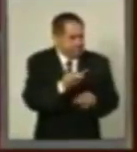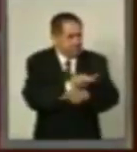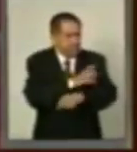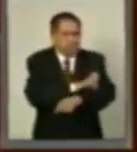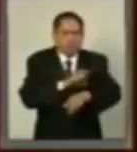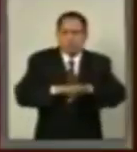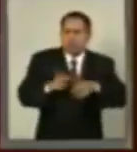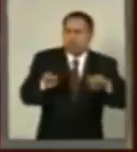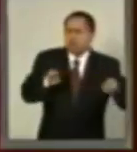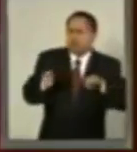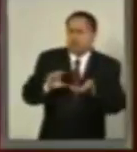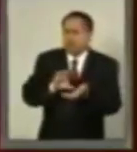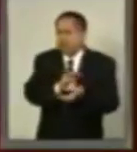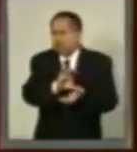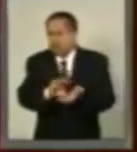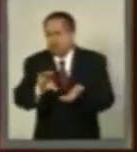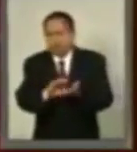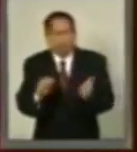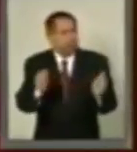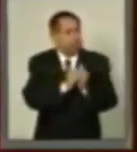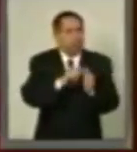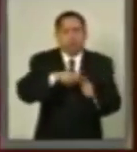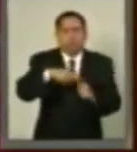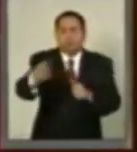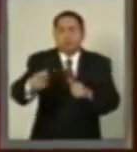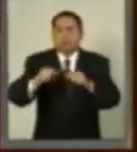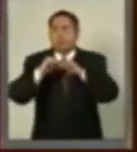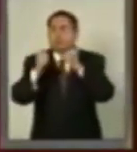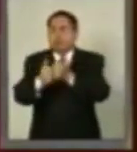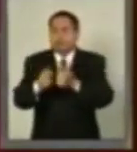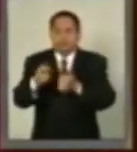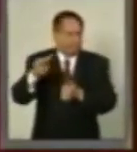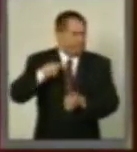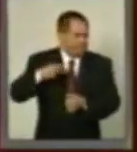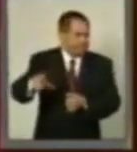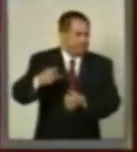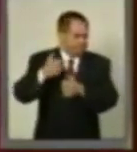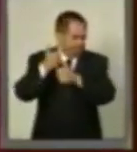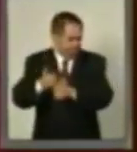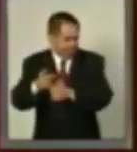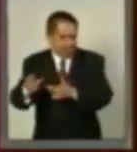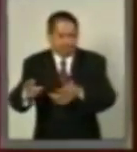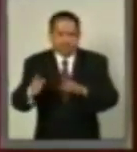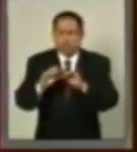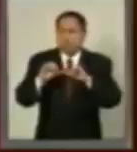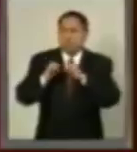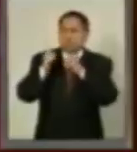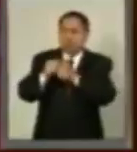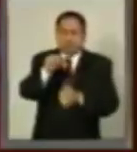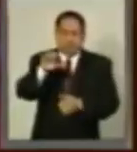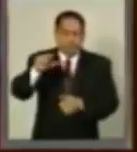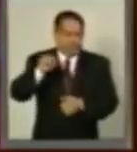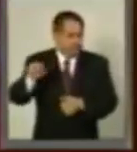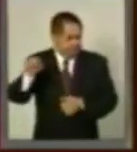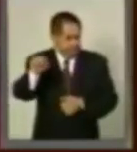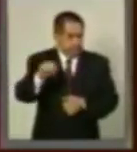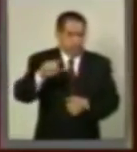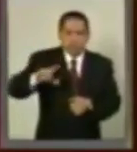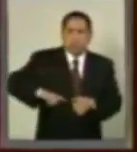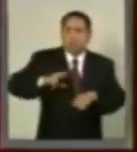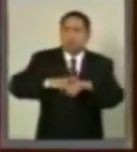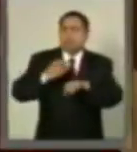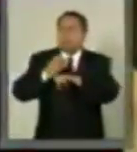coordinación existe con las organizaciones de damnificados, con las organizaciones no gubernamentales, con los